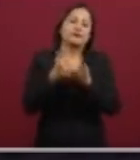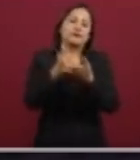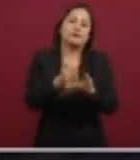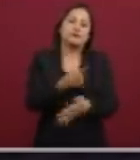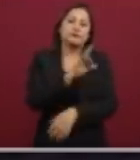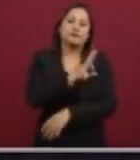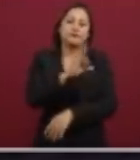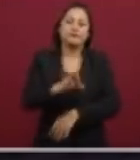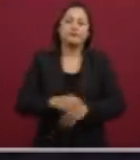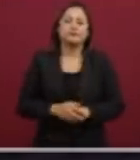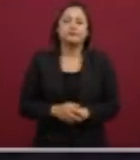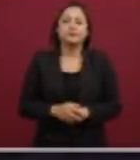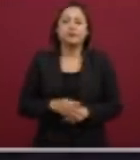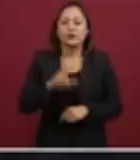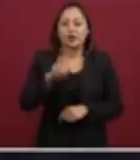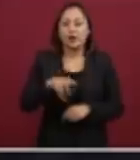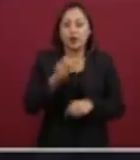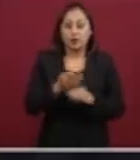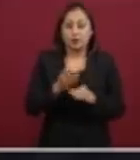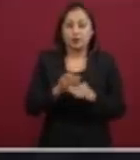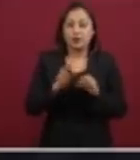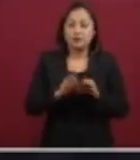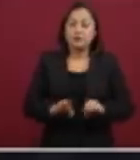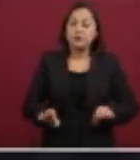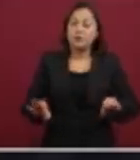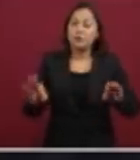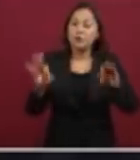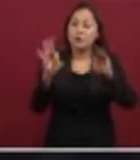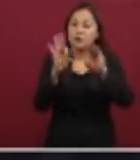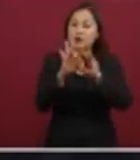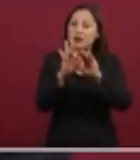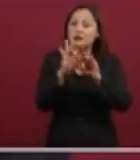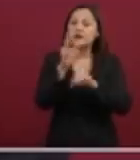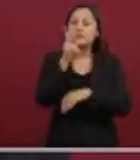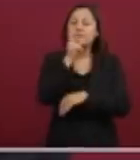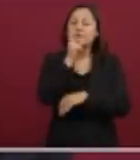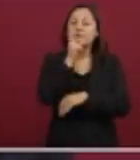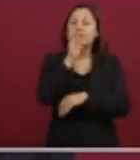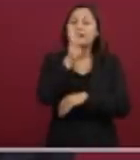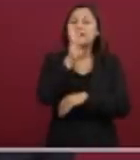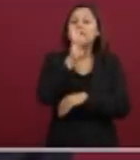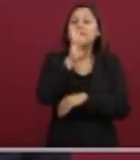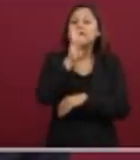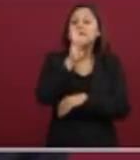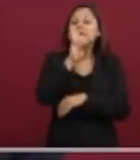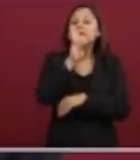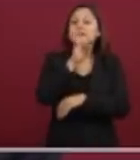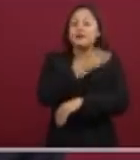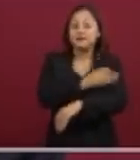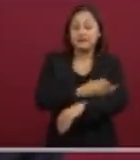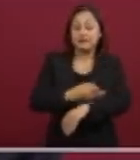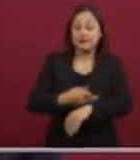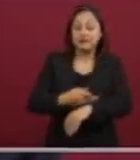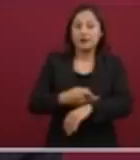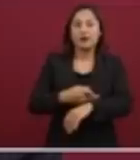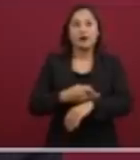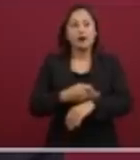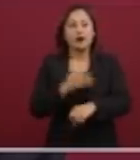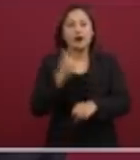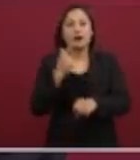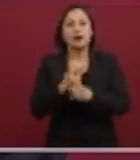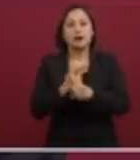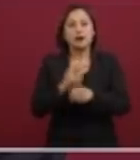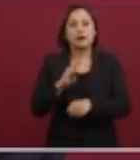que las madres, los padres de familia sepan que hay estas becas en